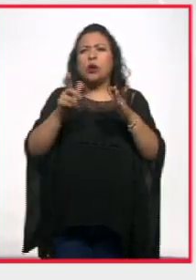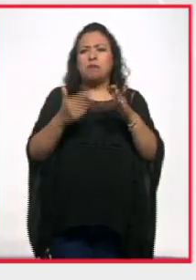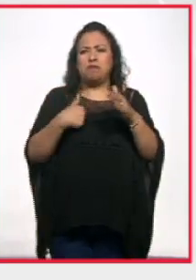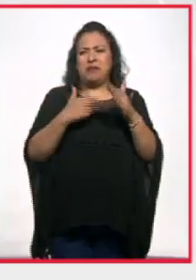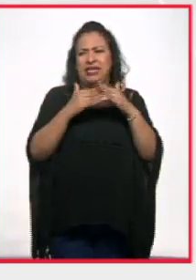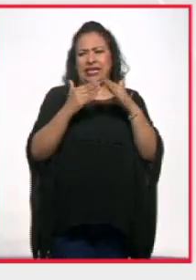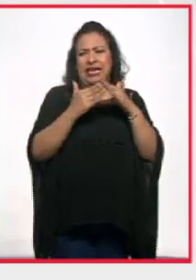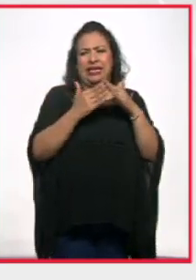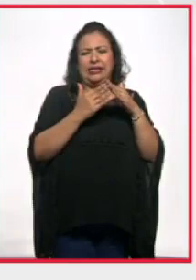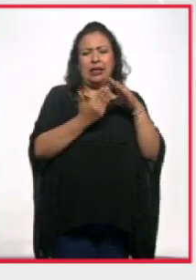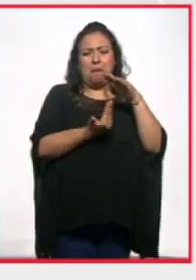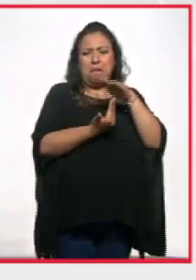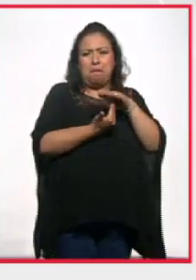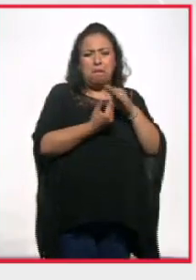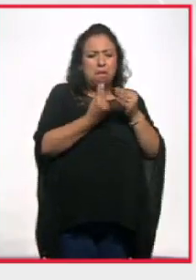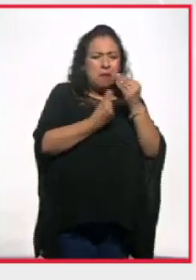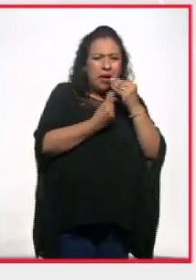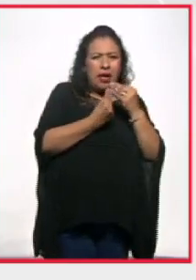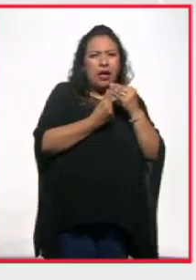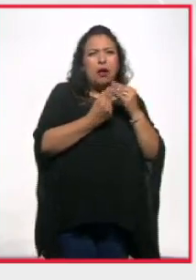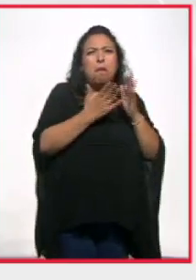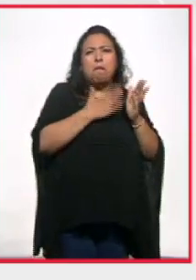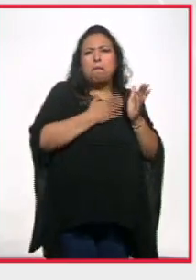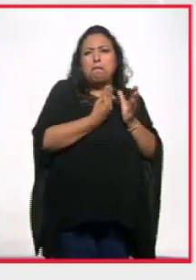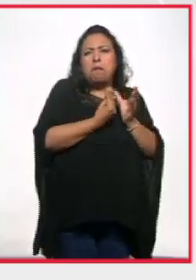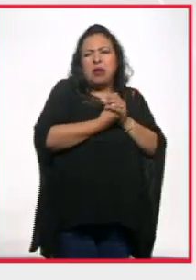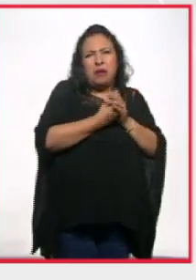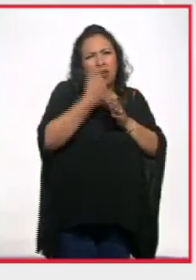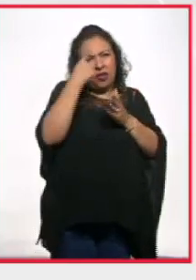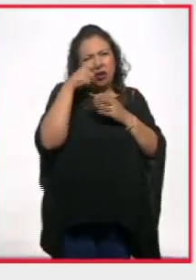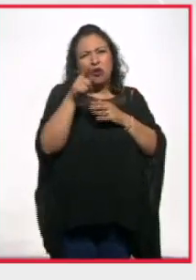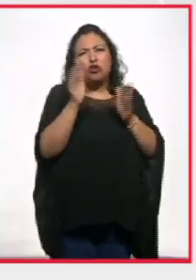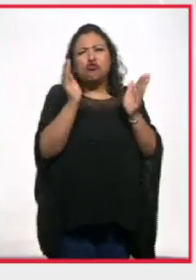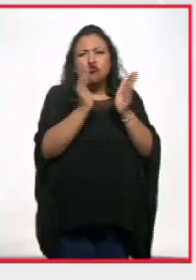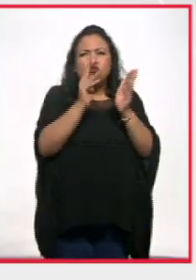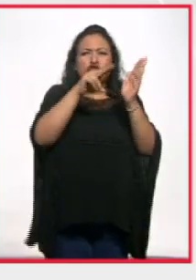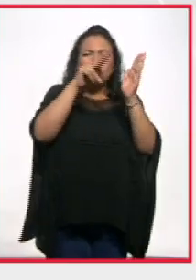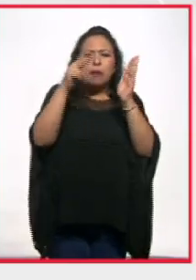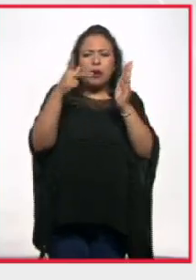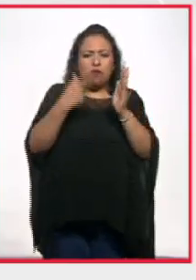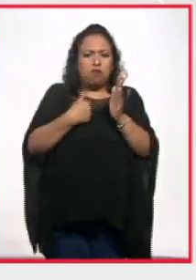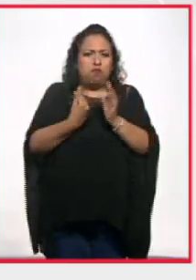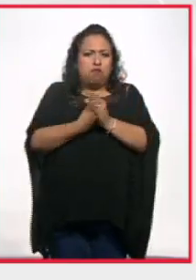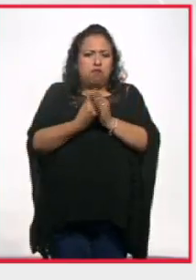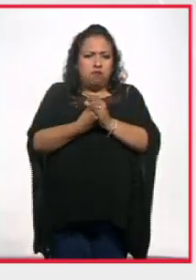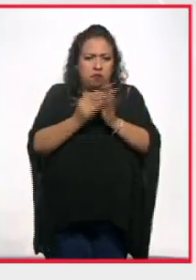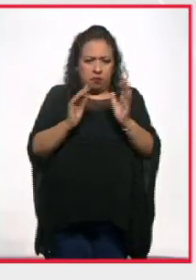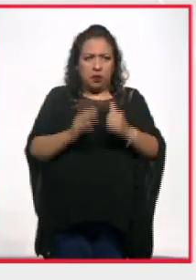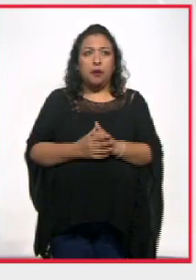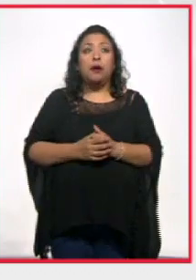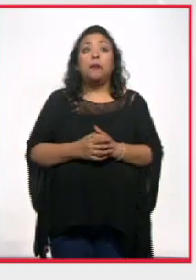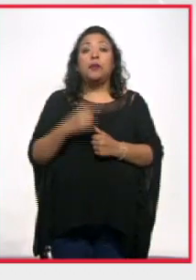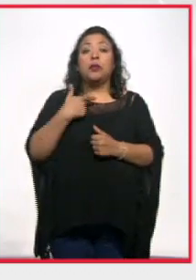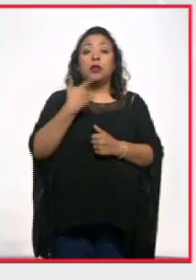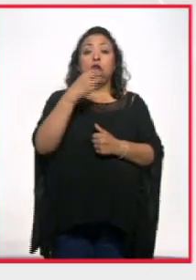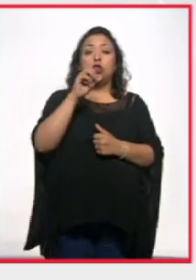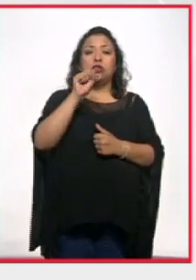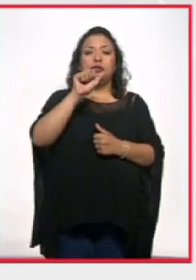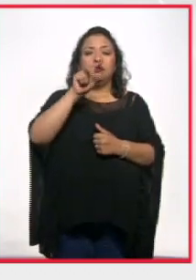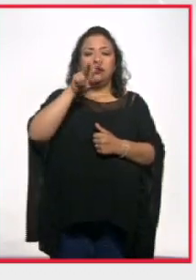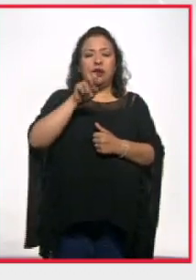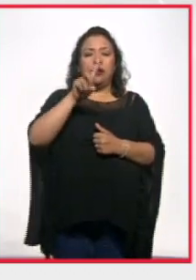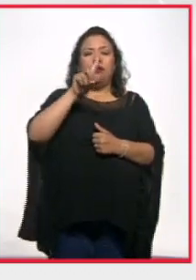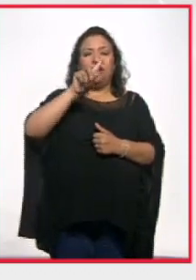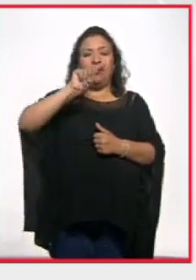de mi casa, ¿no? De una manera muy íntima. Creo que son obras como muy pequeñitas, pero son íntimas. God Save the Kids, de